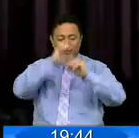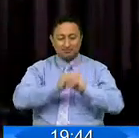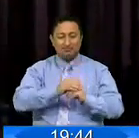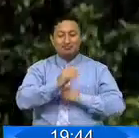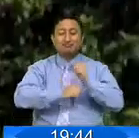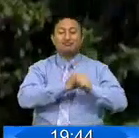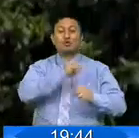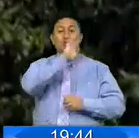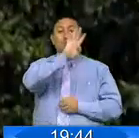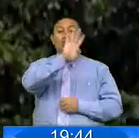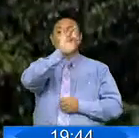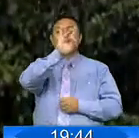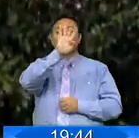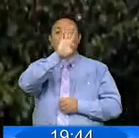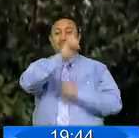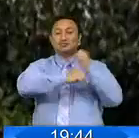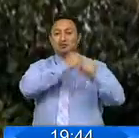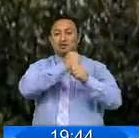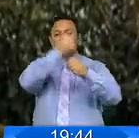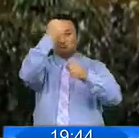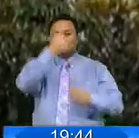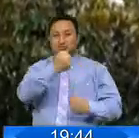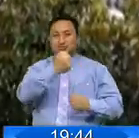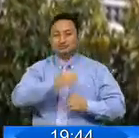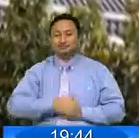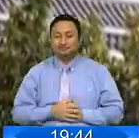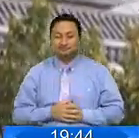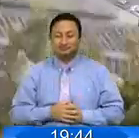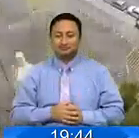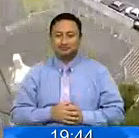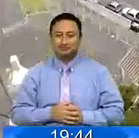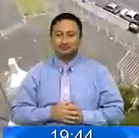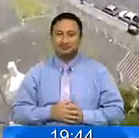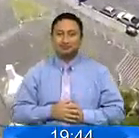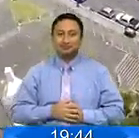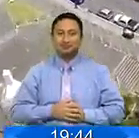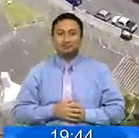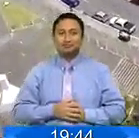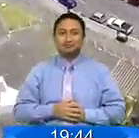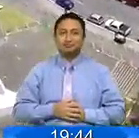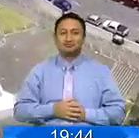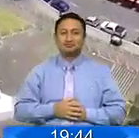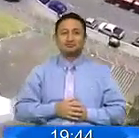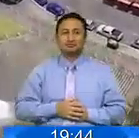484 años de fundación. Informó Javier Rosero.